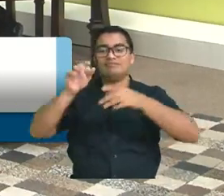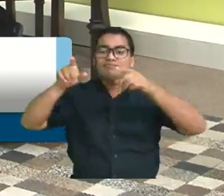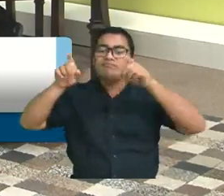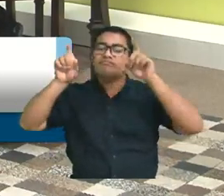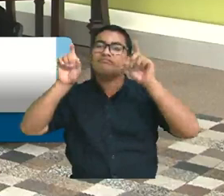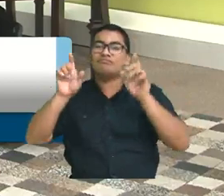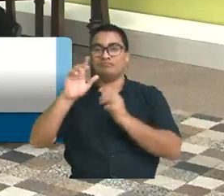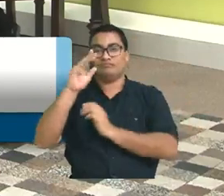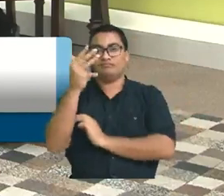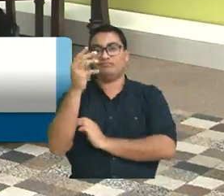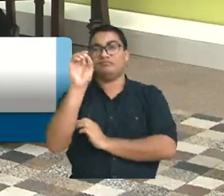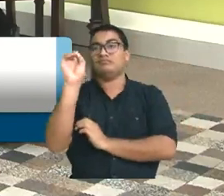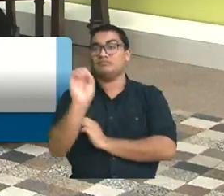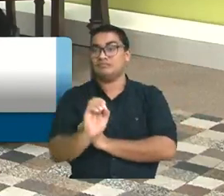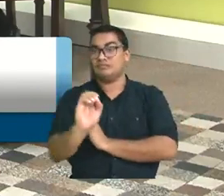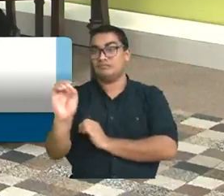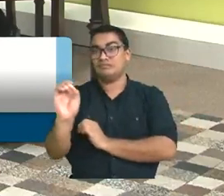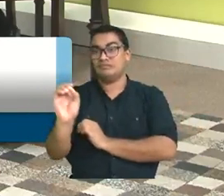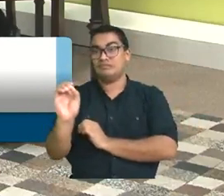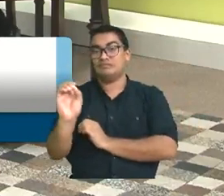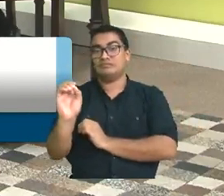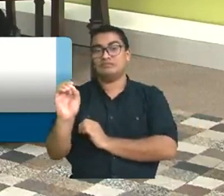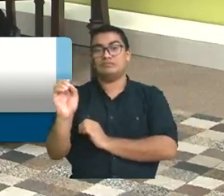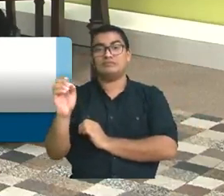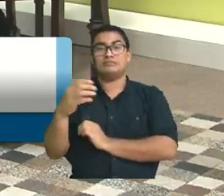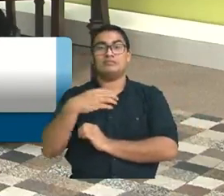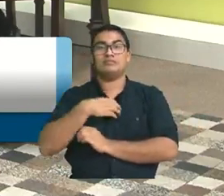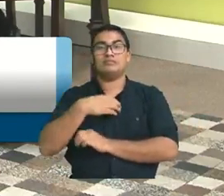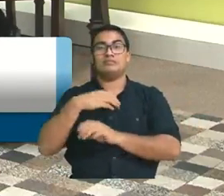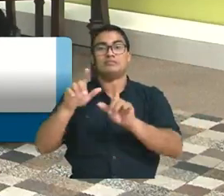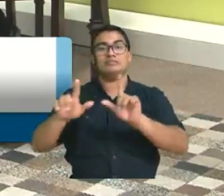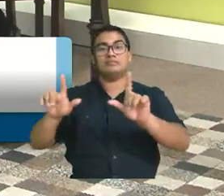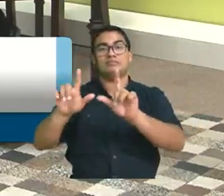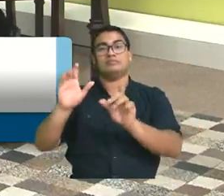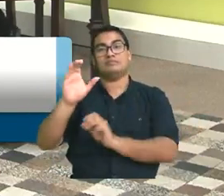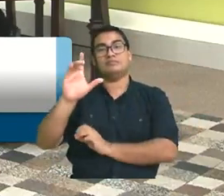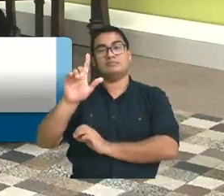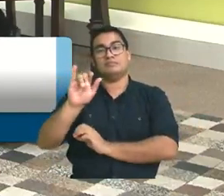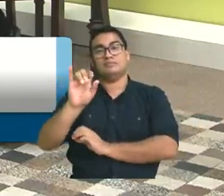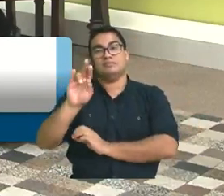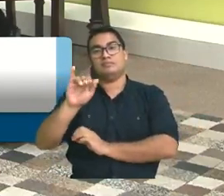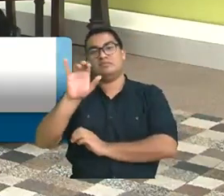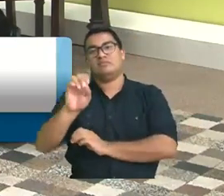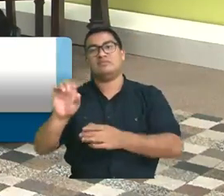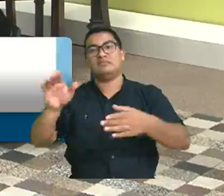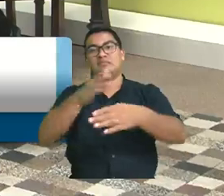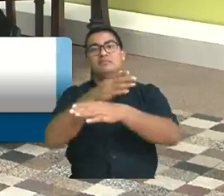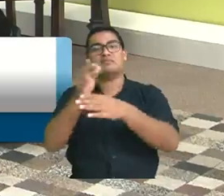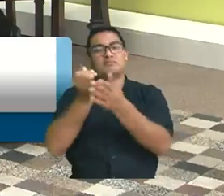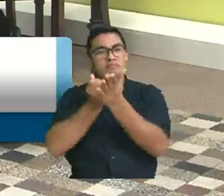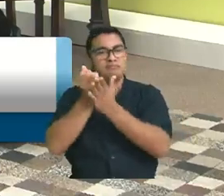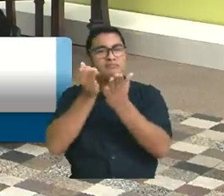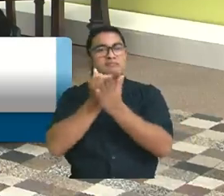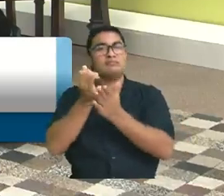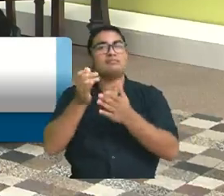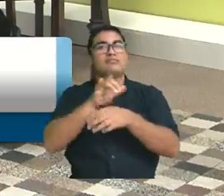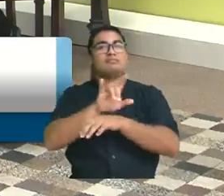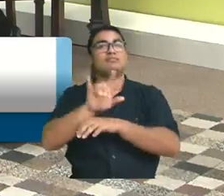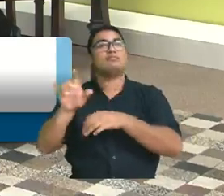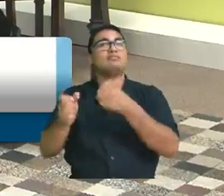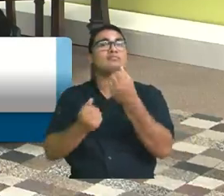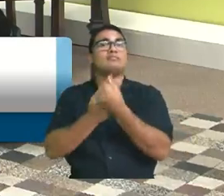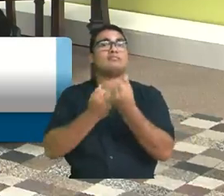el 90% es clínica. Y el resto nos vamos a basar en estudios complementarios. Entonces,